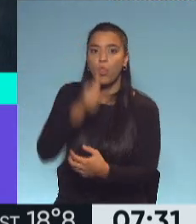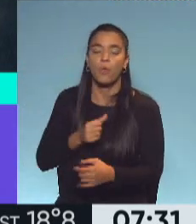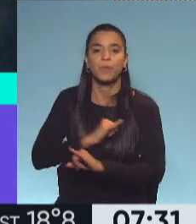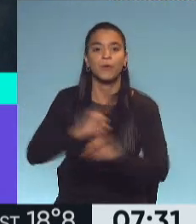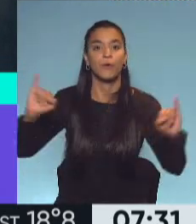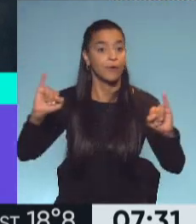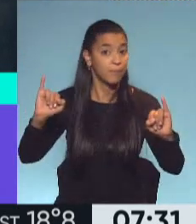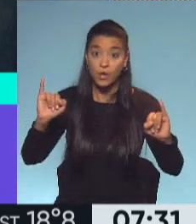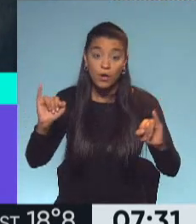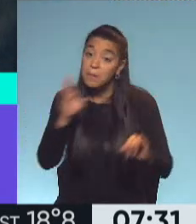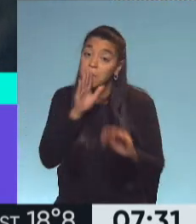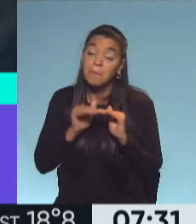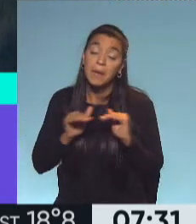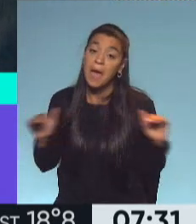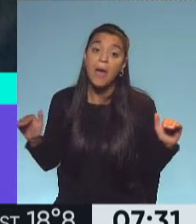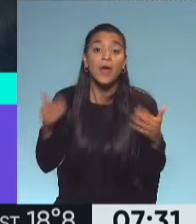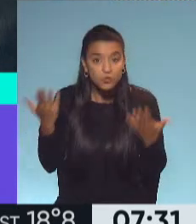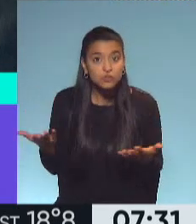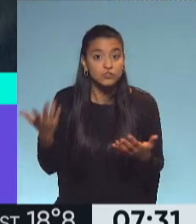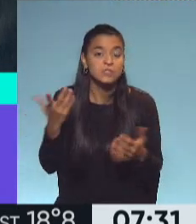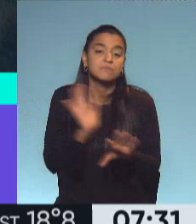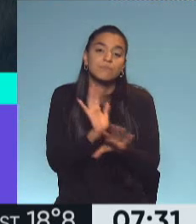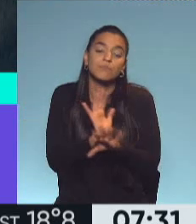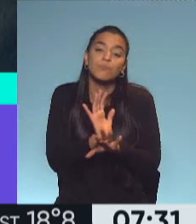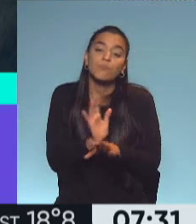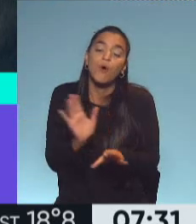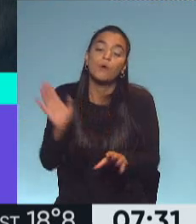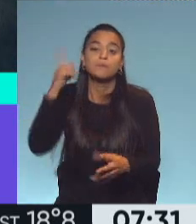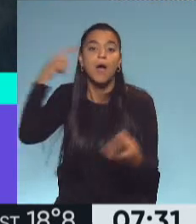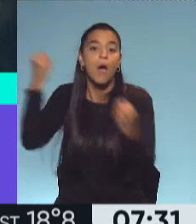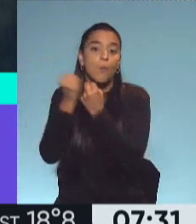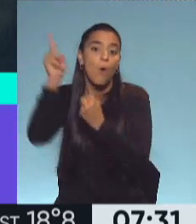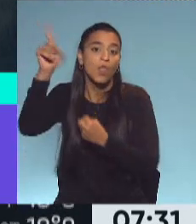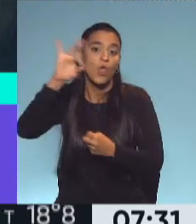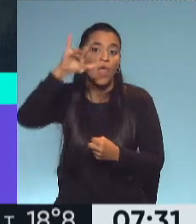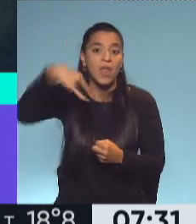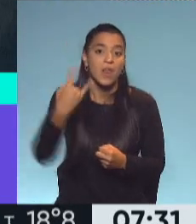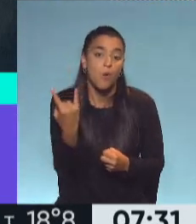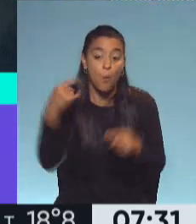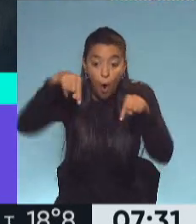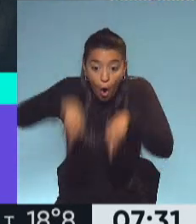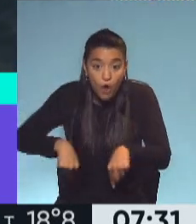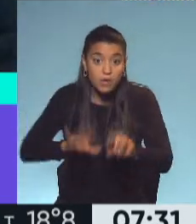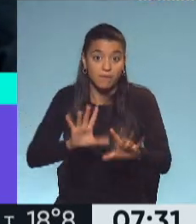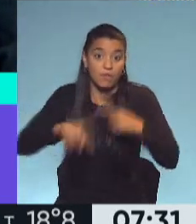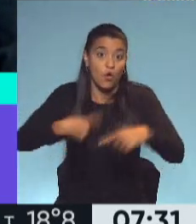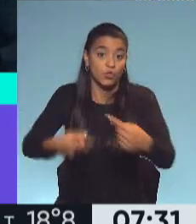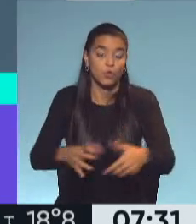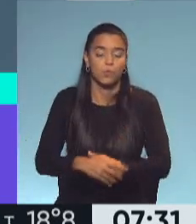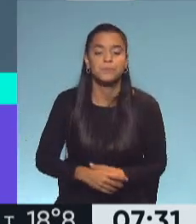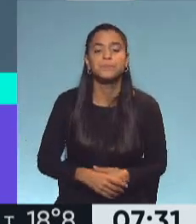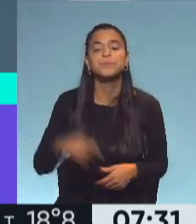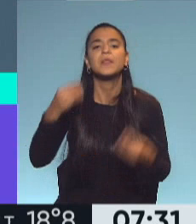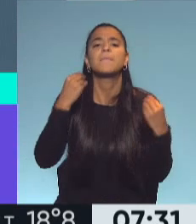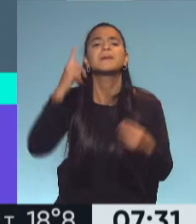no lo sacó, tácitamente estaba confirmado que el DNU seguía vigente, por lo menos hoy. Néstor, ¿y qué pasa si la Corte